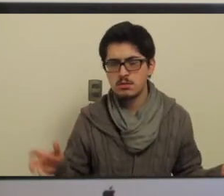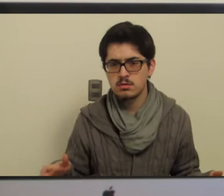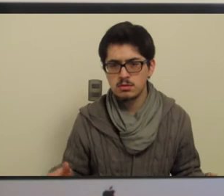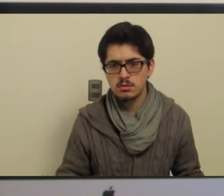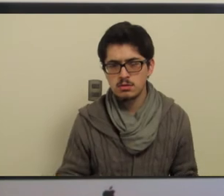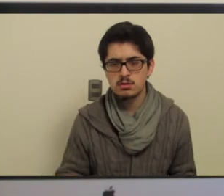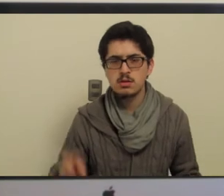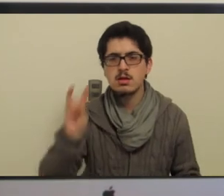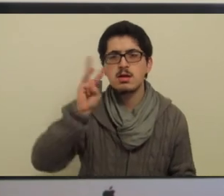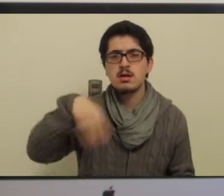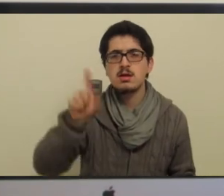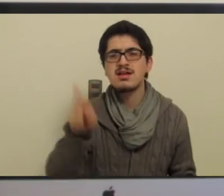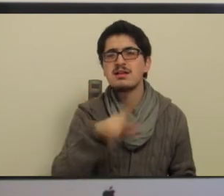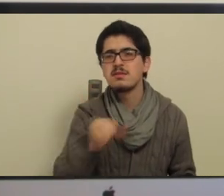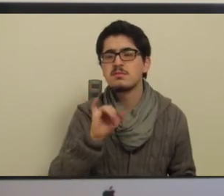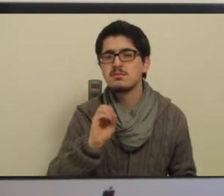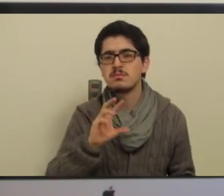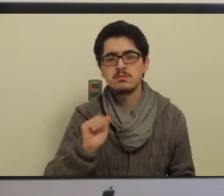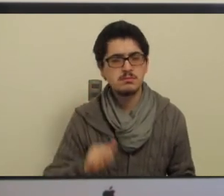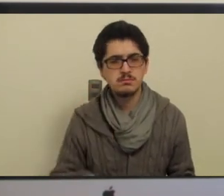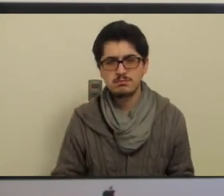que era el personaje que era el antagonista